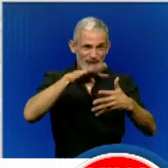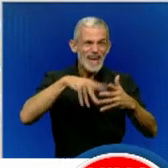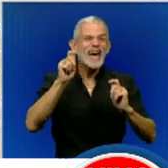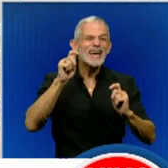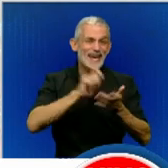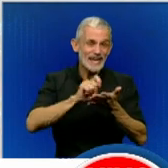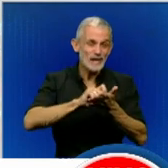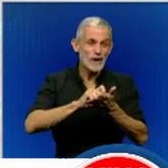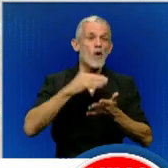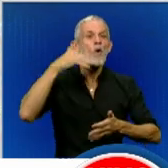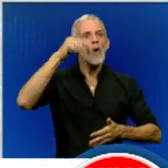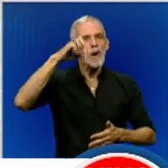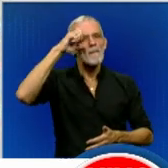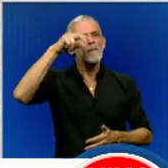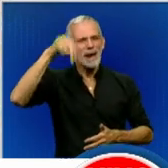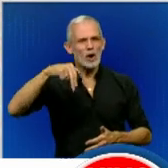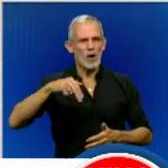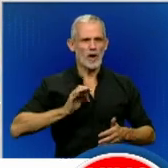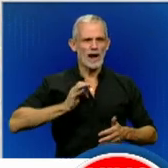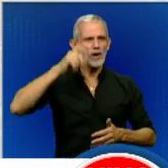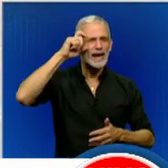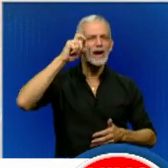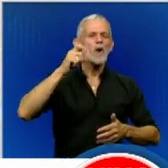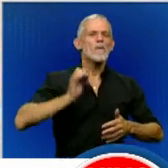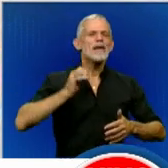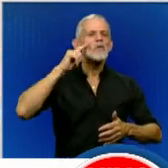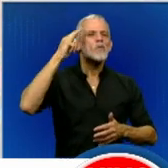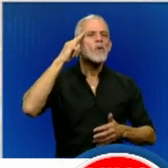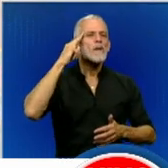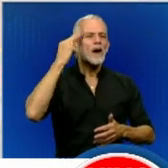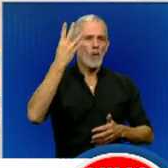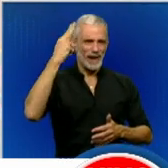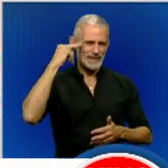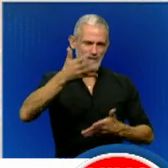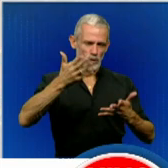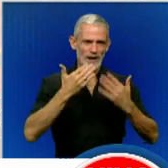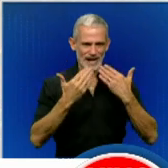juan pero en enero de 1949 gracias presidente